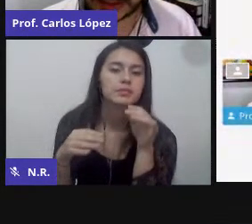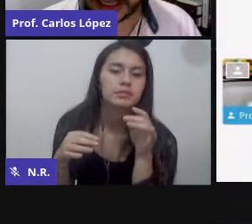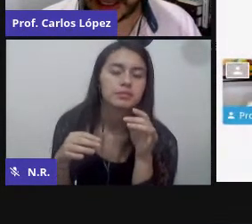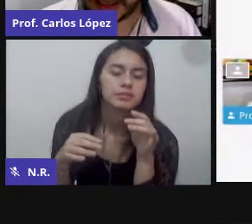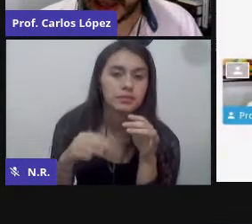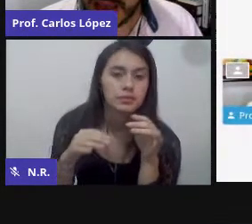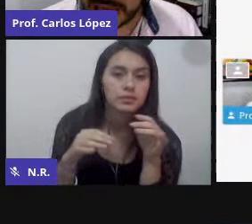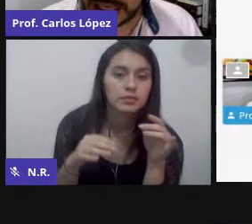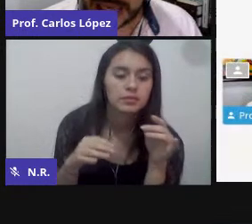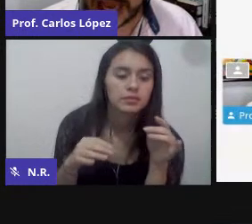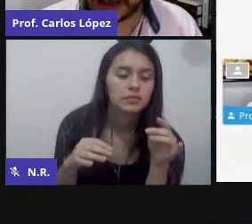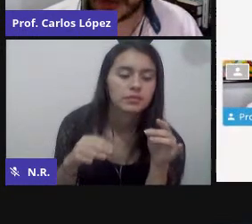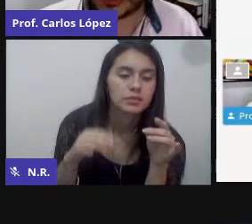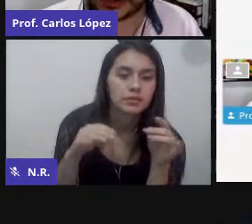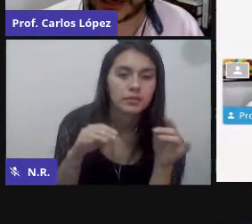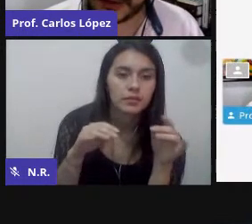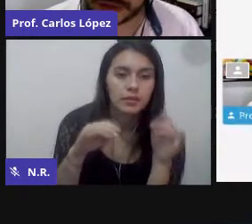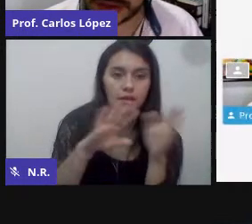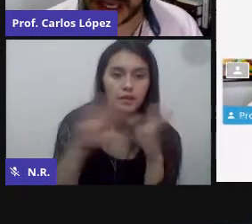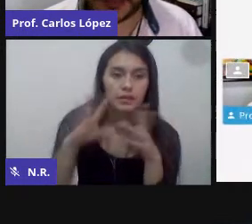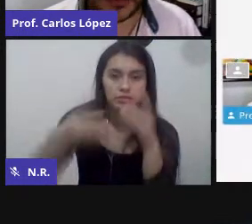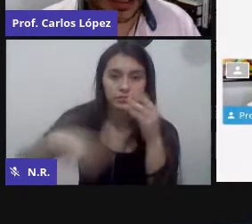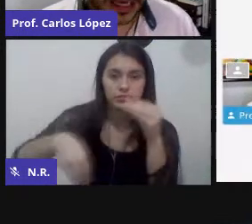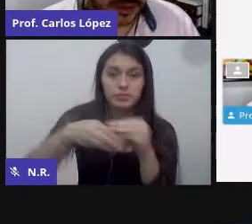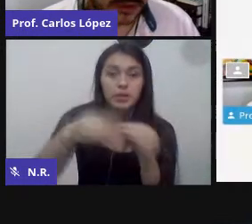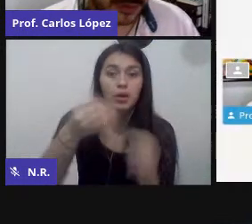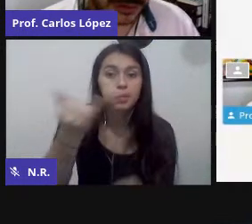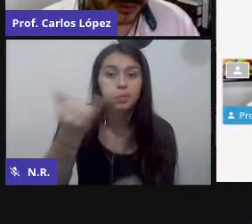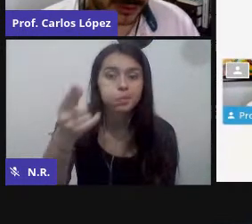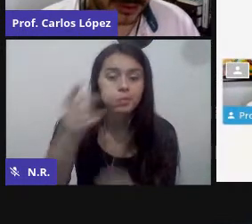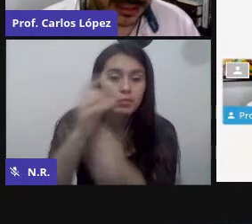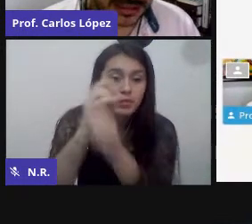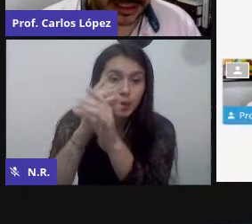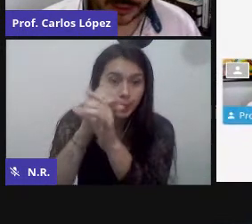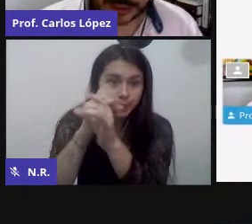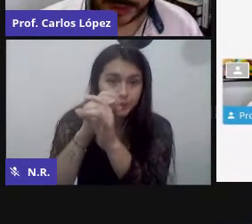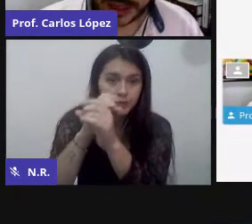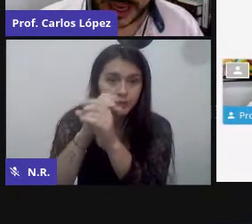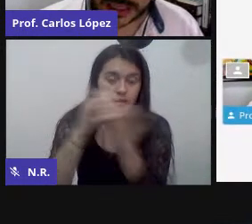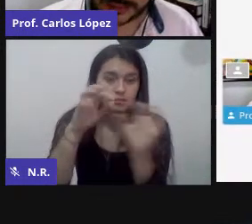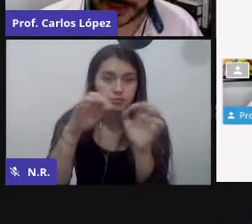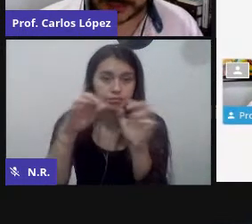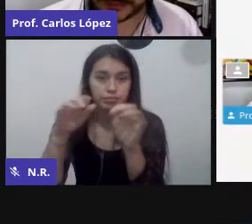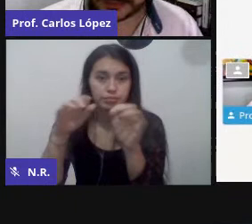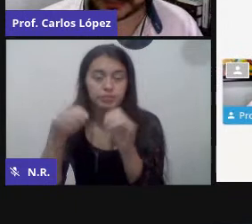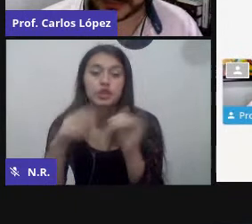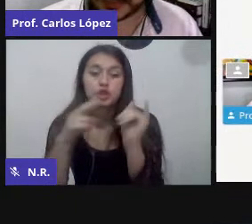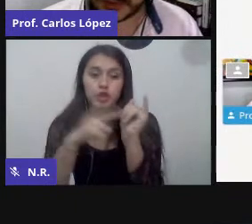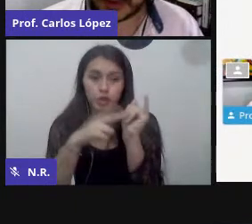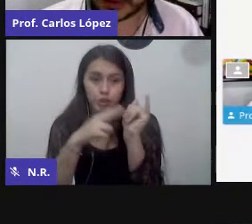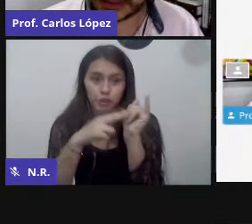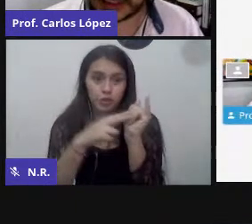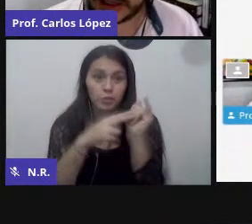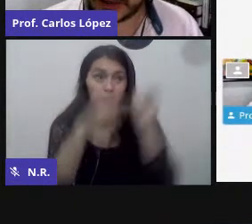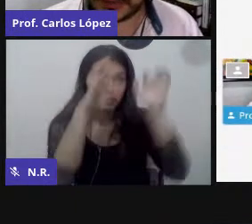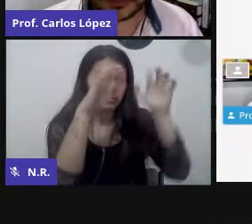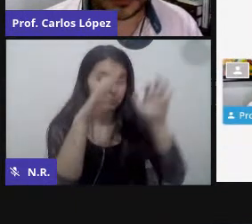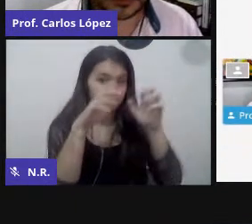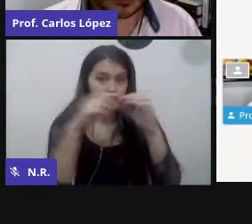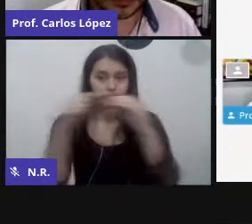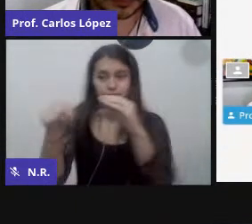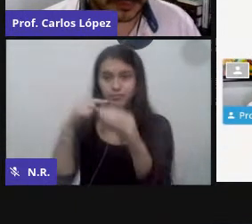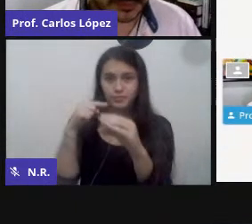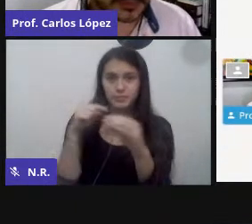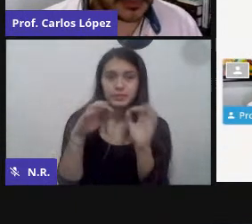Esto es lo que sale. Aquí hay comentarios. Entonces, a mí me llegan los comentarios que ustedes hacen en YouTube aquí mismo. Si quieres, ¿sí? Silencia